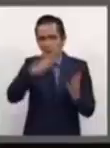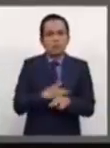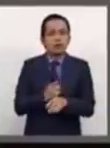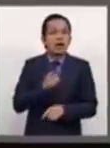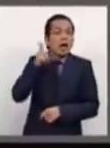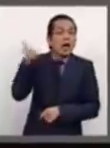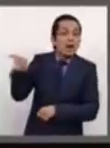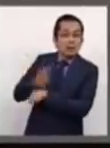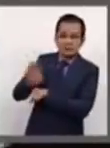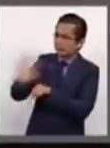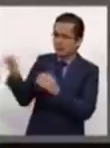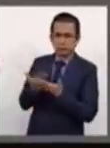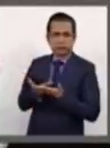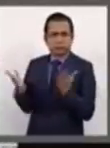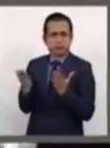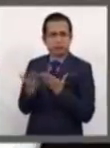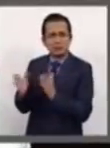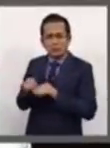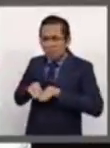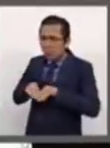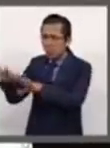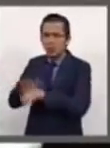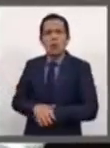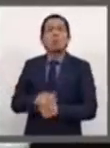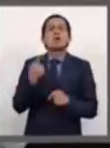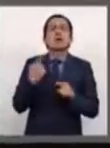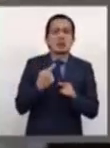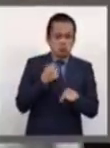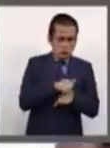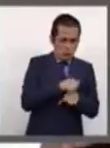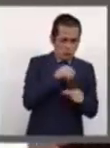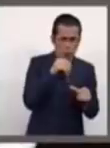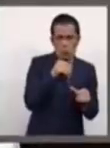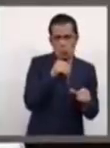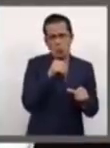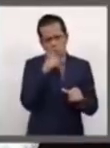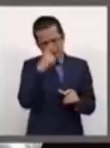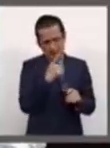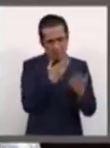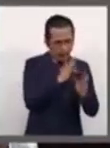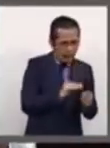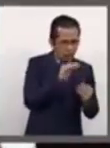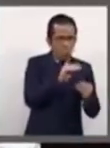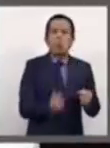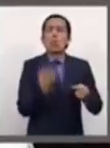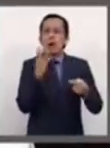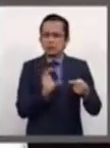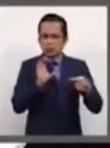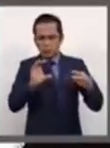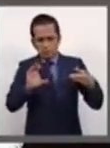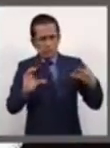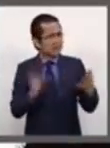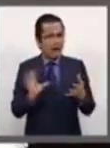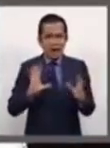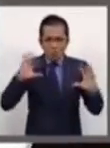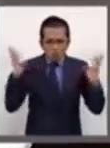de cuenta, fecha y monto. Todo eso se da en un contexto